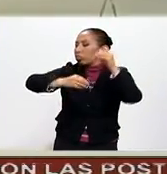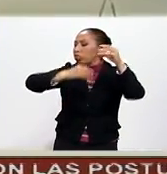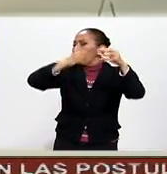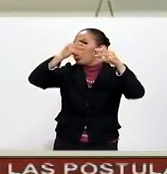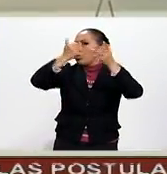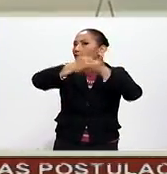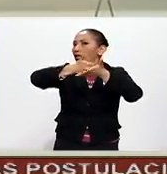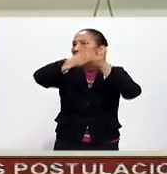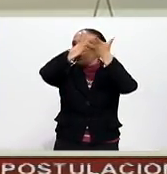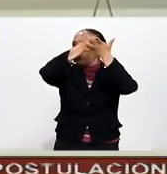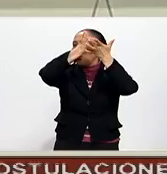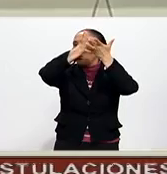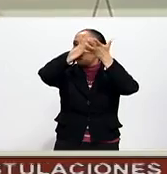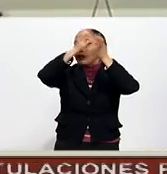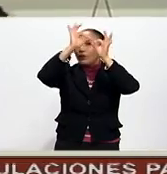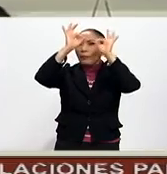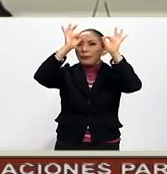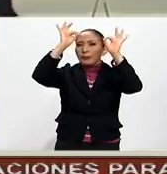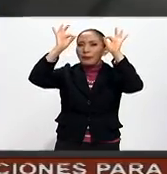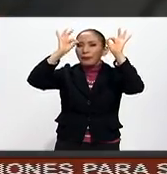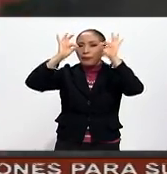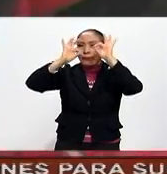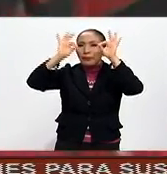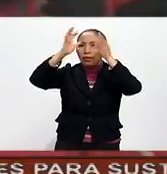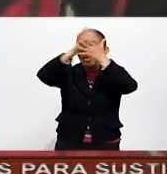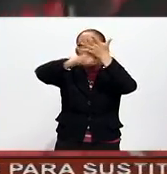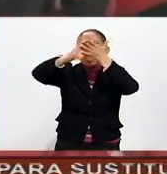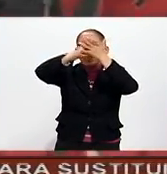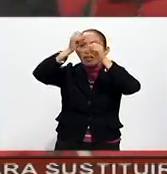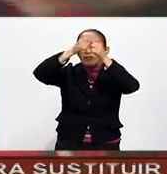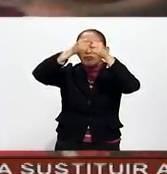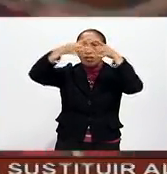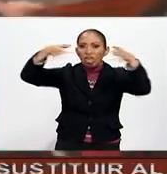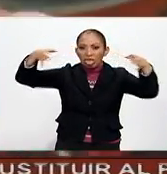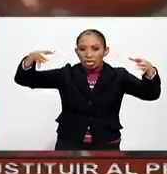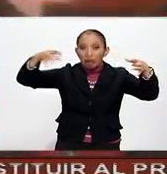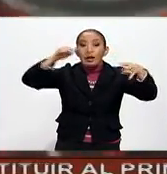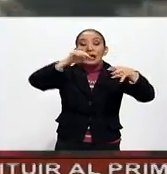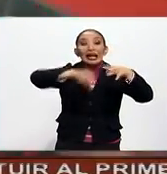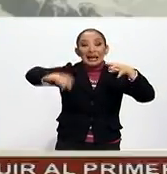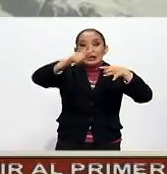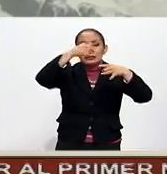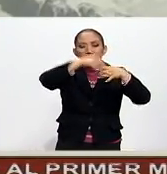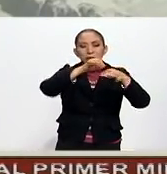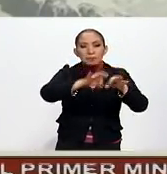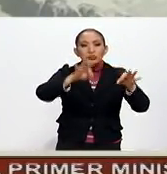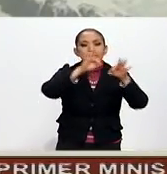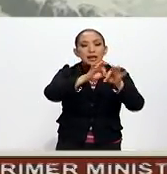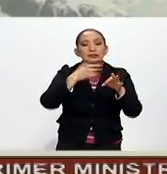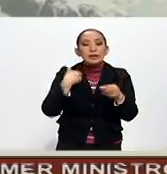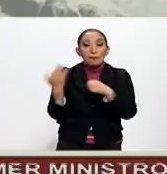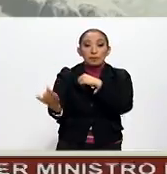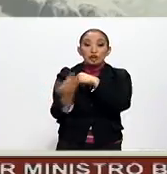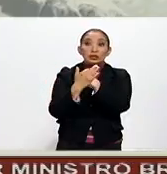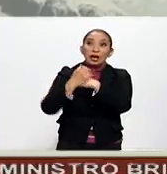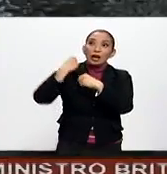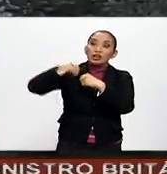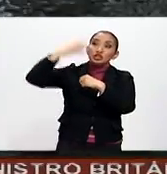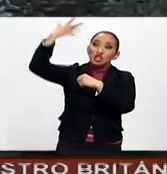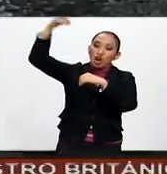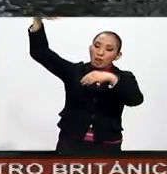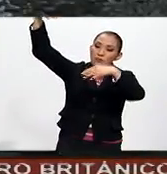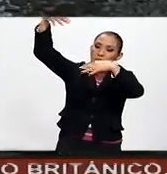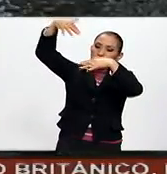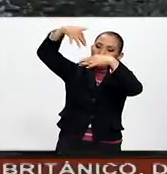sirven, sus partículas justamente son las que destruyen el ozono. La importancia de esta sustancia radica en que nos protege de los rayos ultravioleta